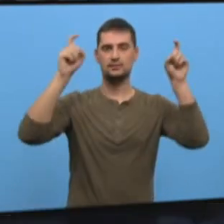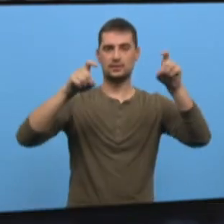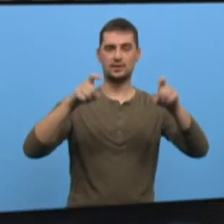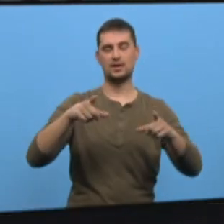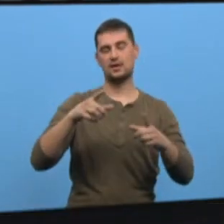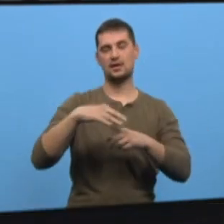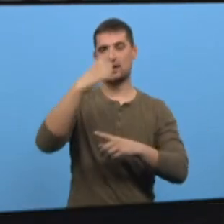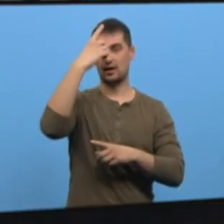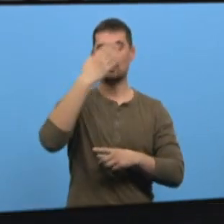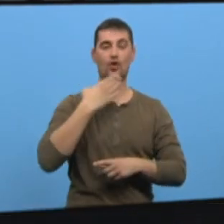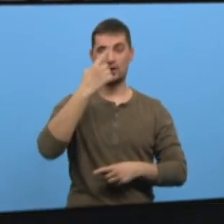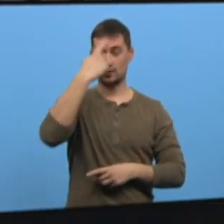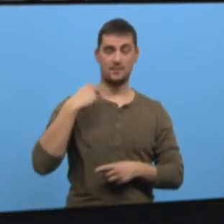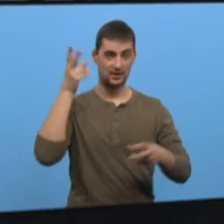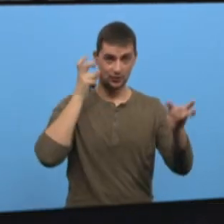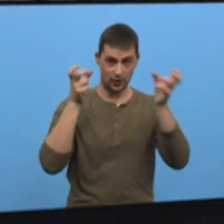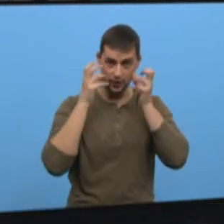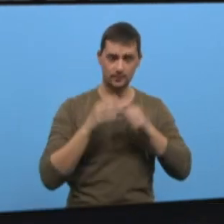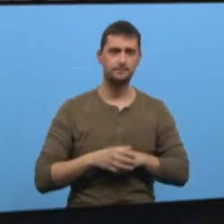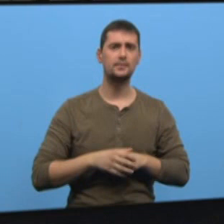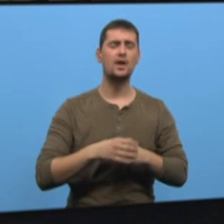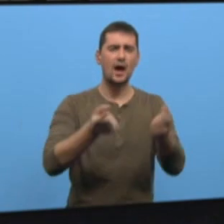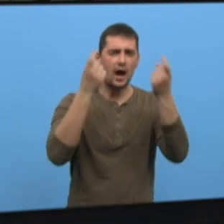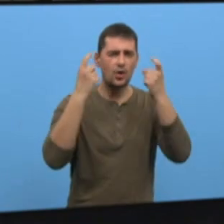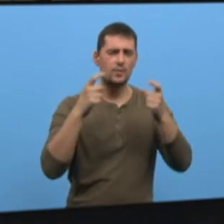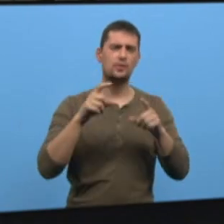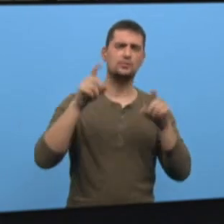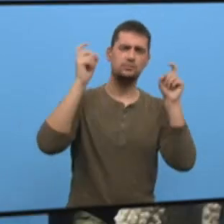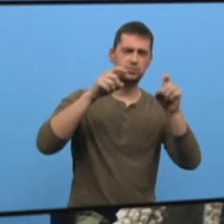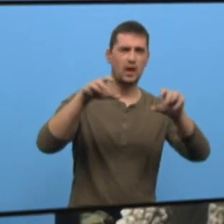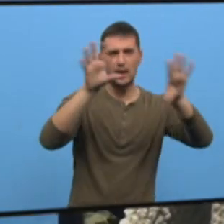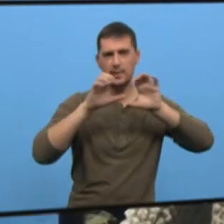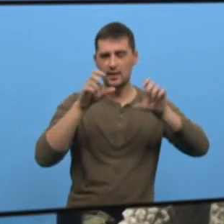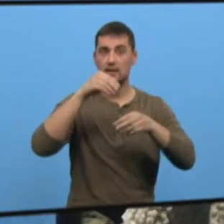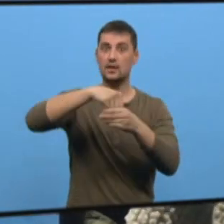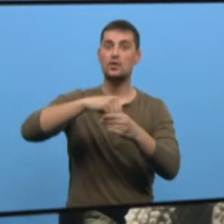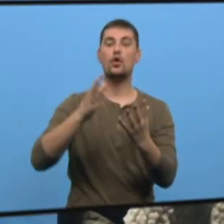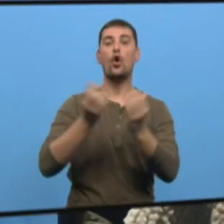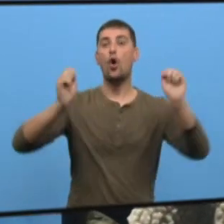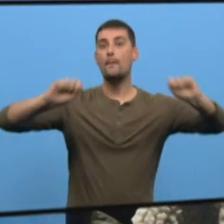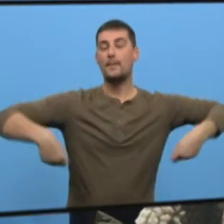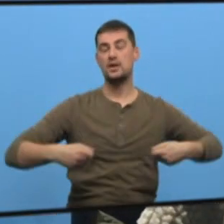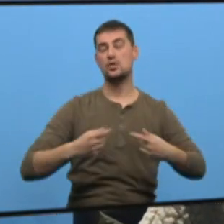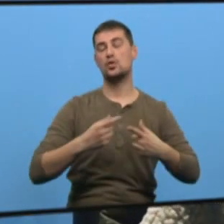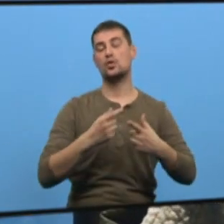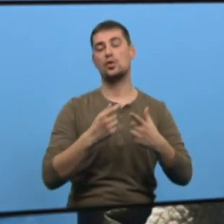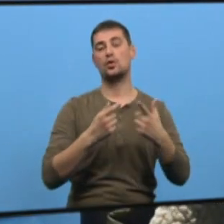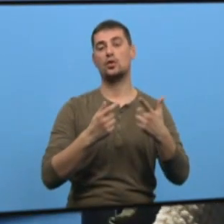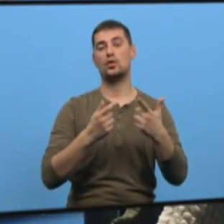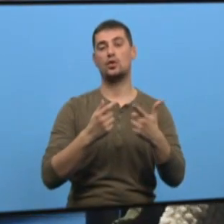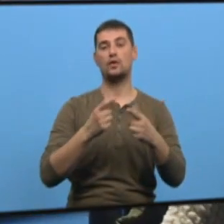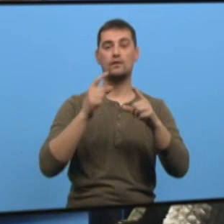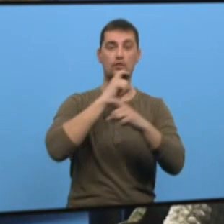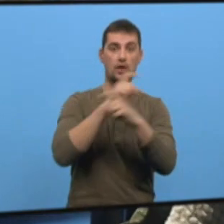son a charla dirijida a alumnos docentes e técnicos de TIC forma parte do convenio que a fundación asignado coa